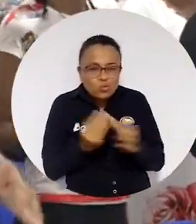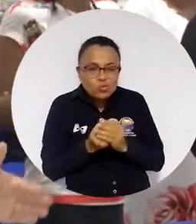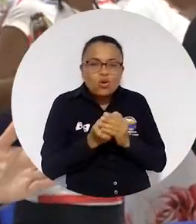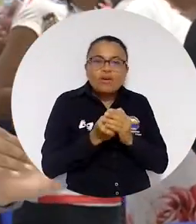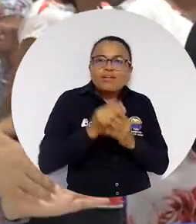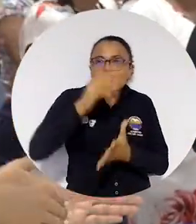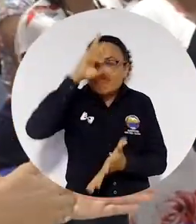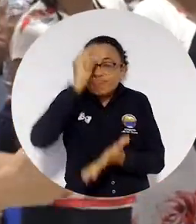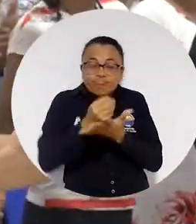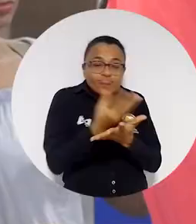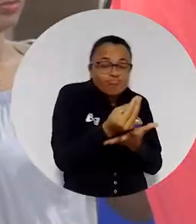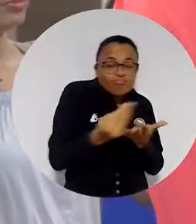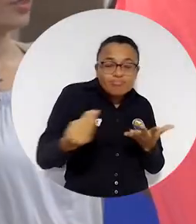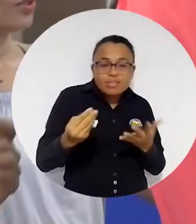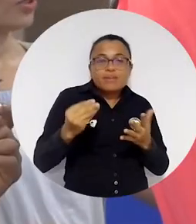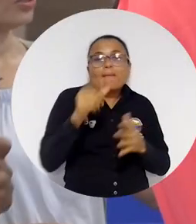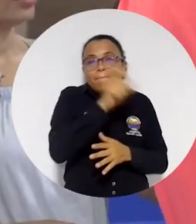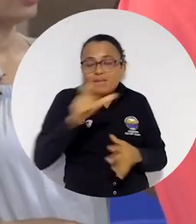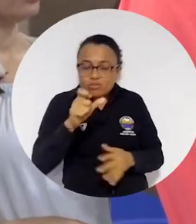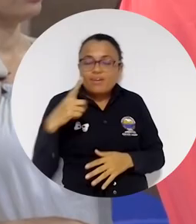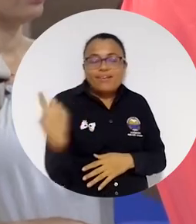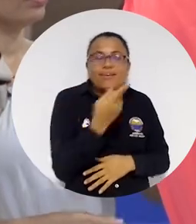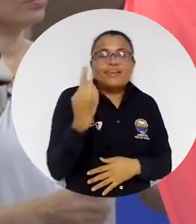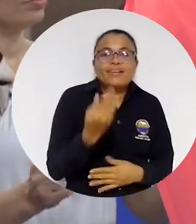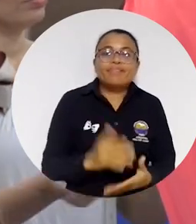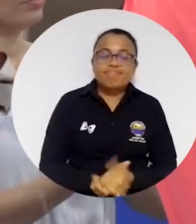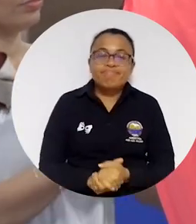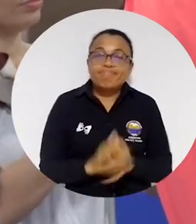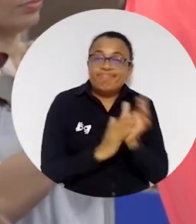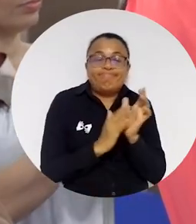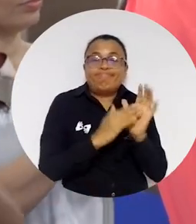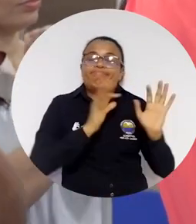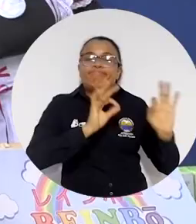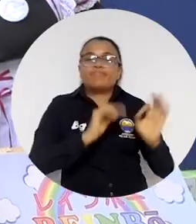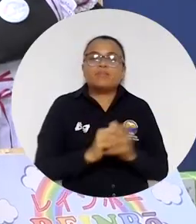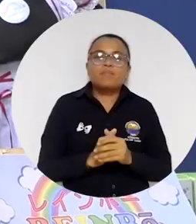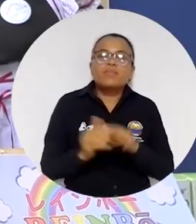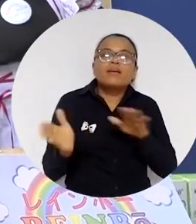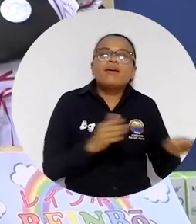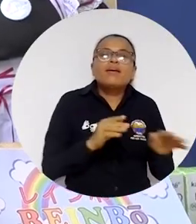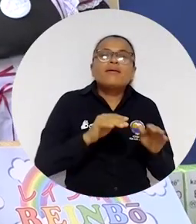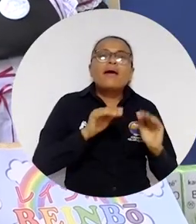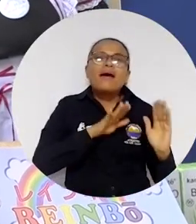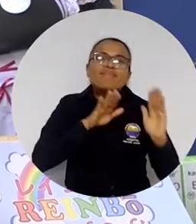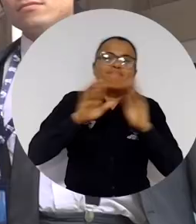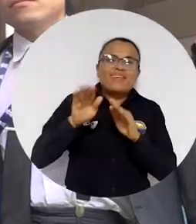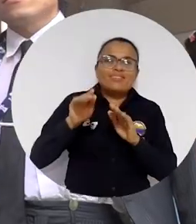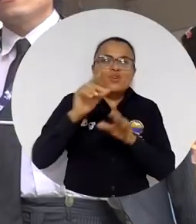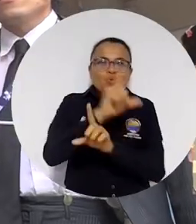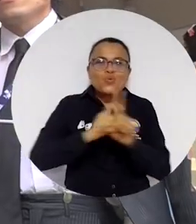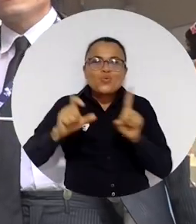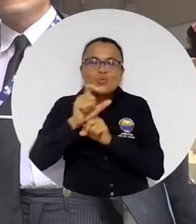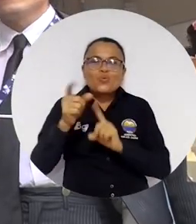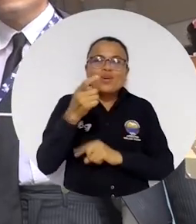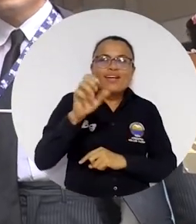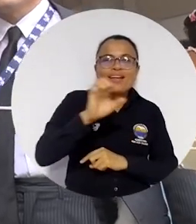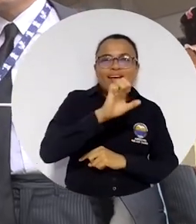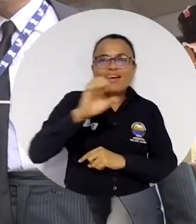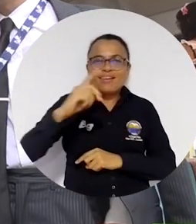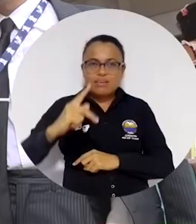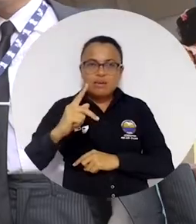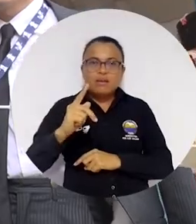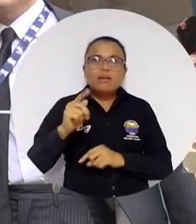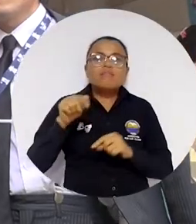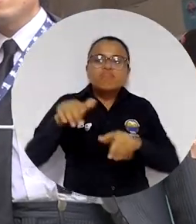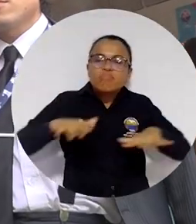la diversidad de, las personas y la población en general. Es algo a felicitar y a celebrar. Los amantes de la cultura geek también tuvieron su espacio en